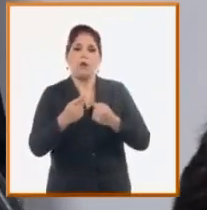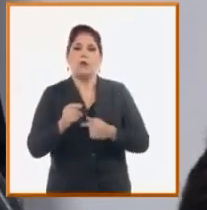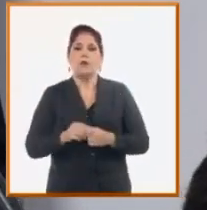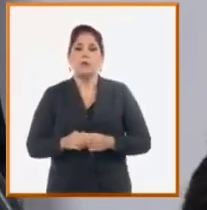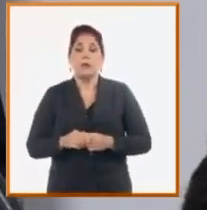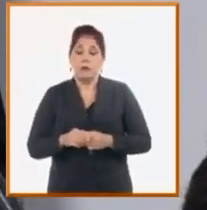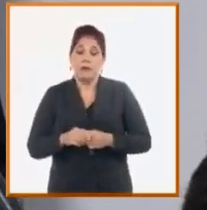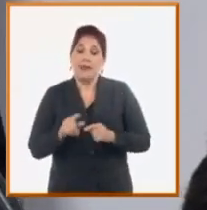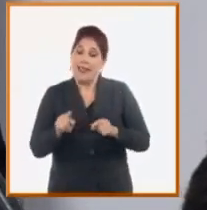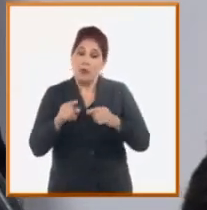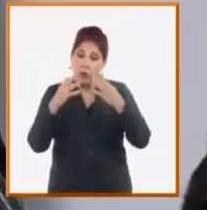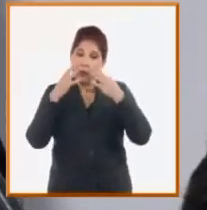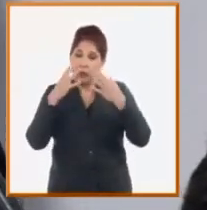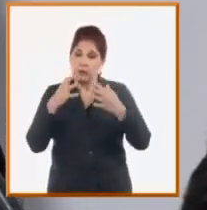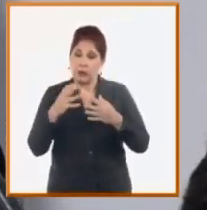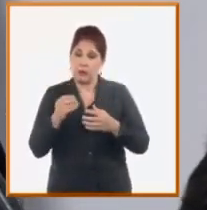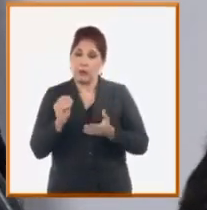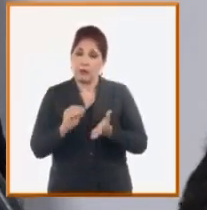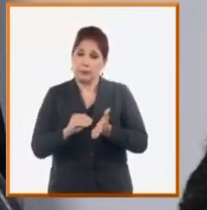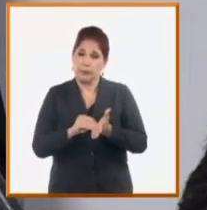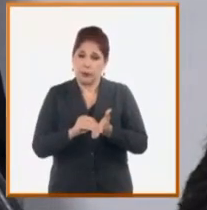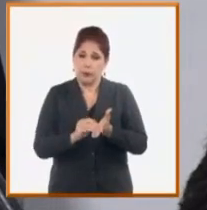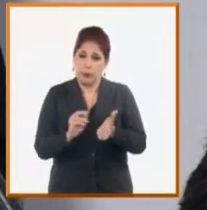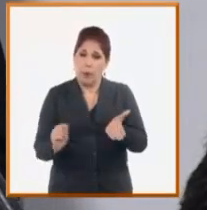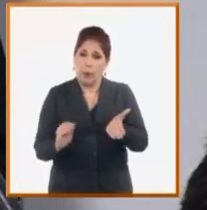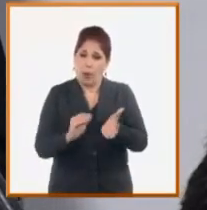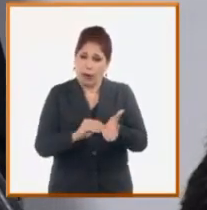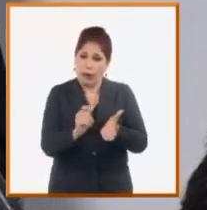las ocupaciones también del gobierno en este asunto.